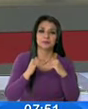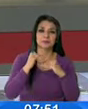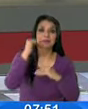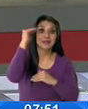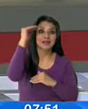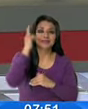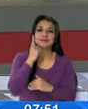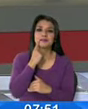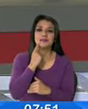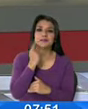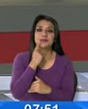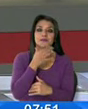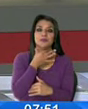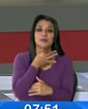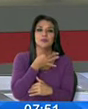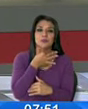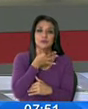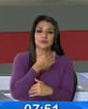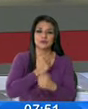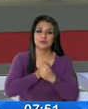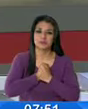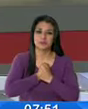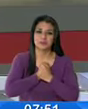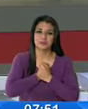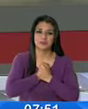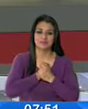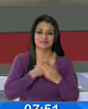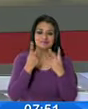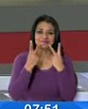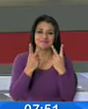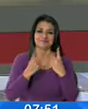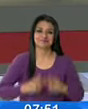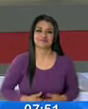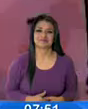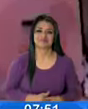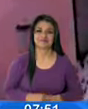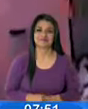fascinación de esto que es tan tradicional. Miremos cómo lo hacen.